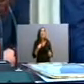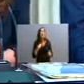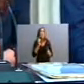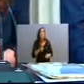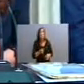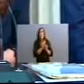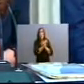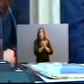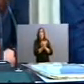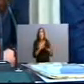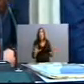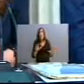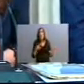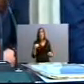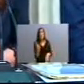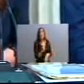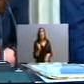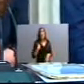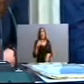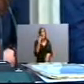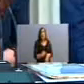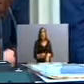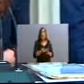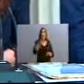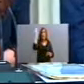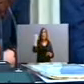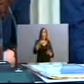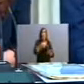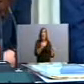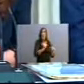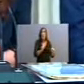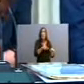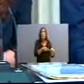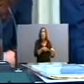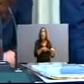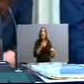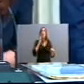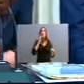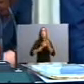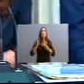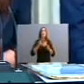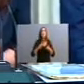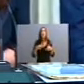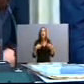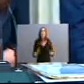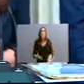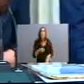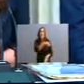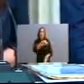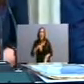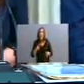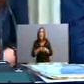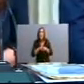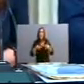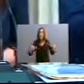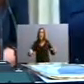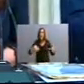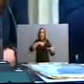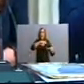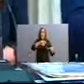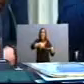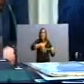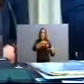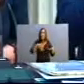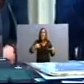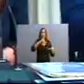desgracia terrible que nos sucedió a los argentinos, pueda ser utilizada como una pieza de ajedrez en el tablero internacional.